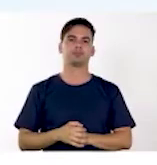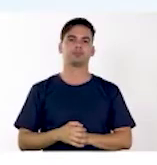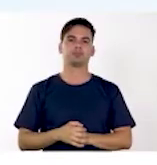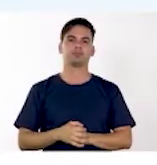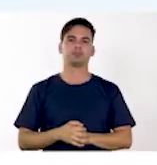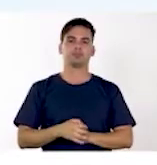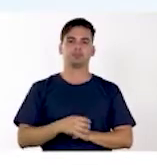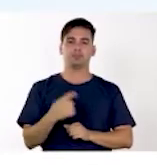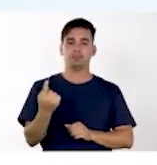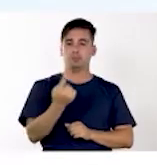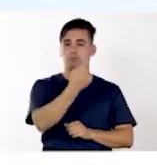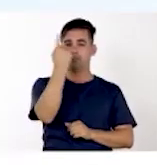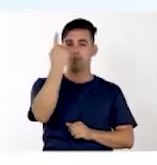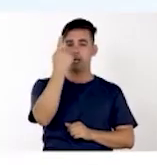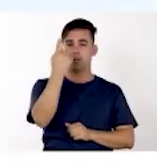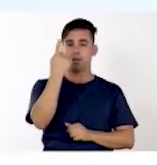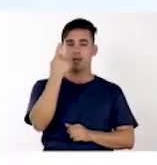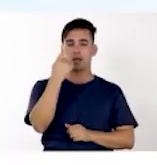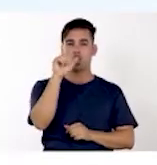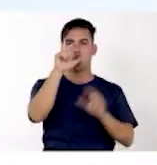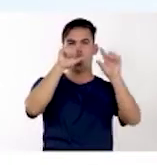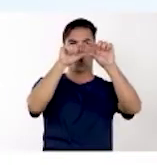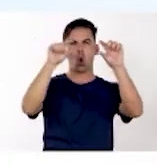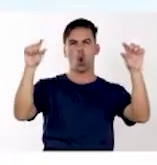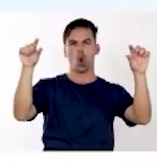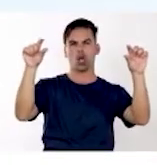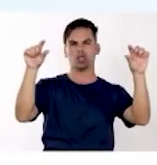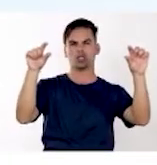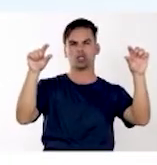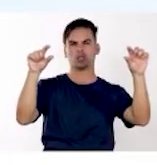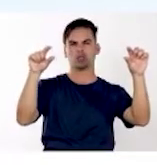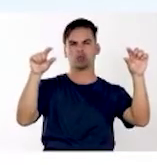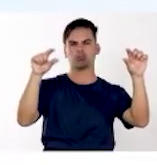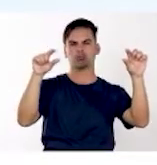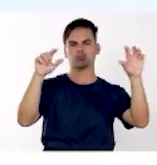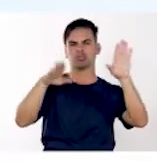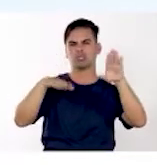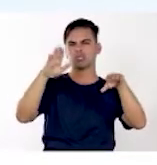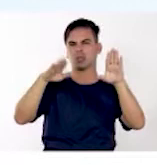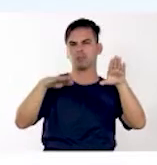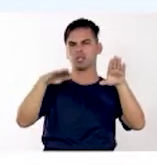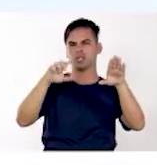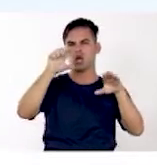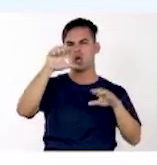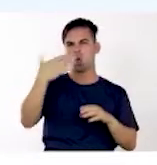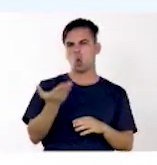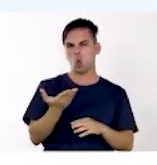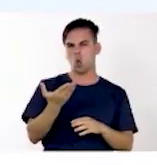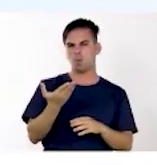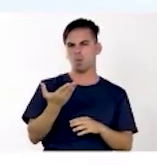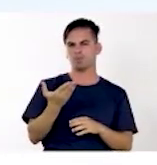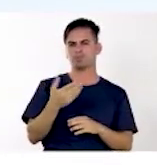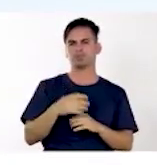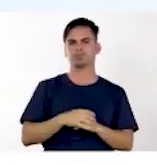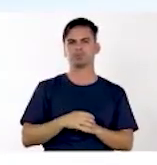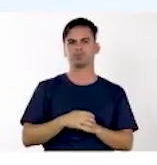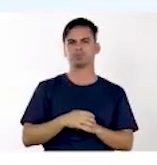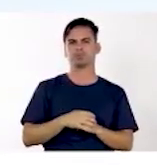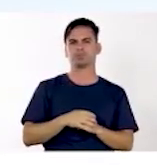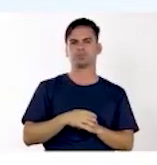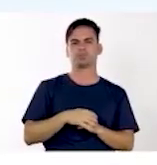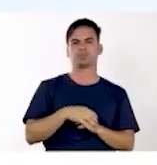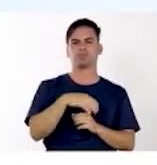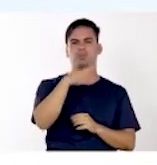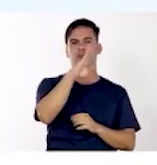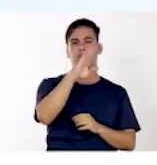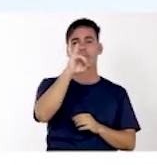primer elemento es la clasificación de la oración según su estructura básica, que puede ser bimembre